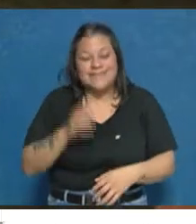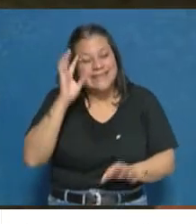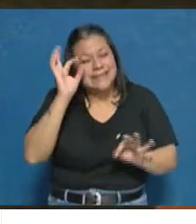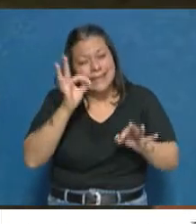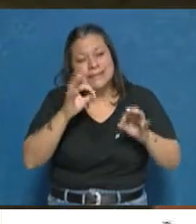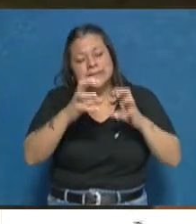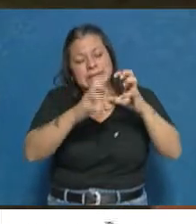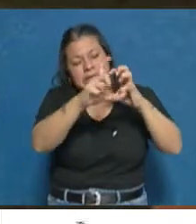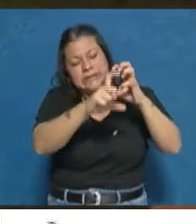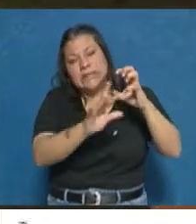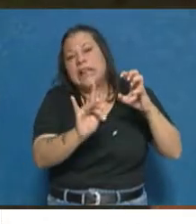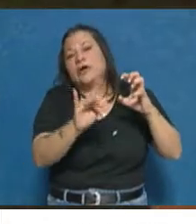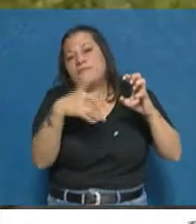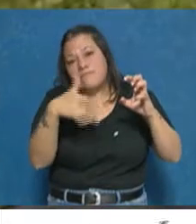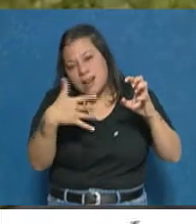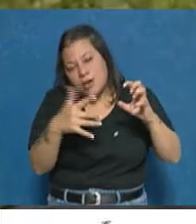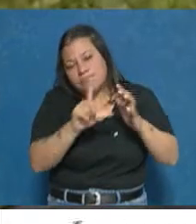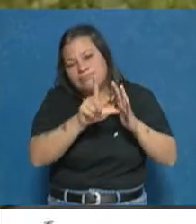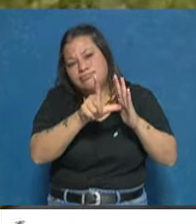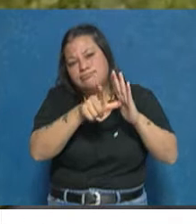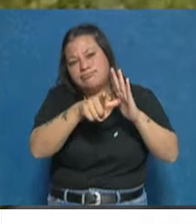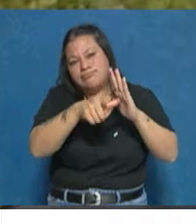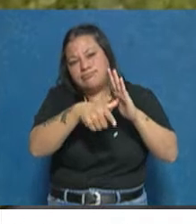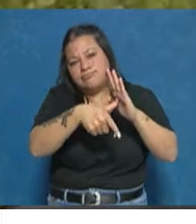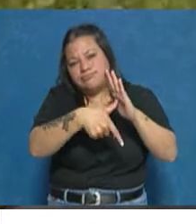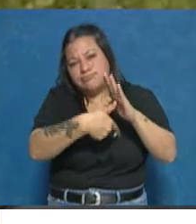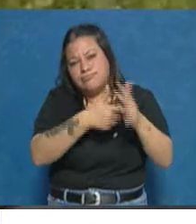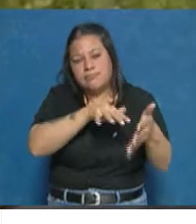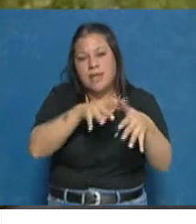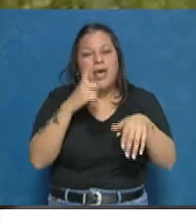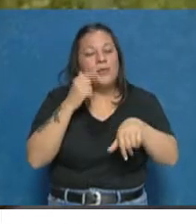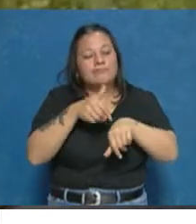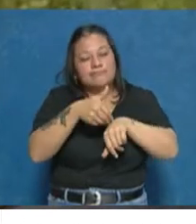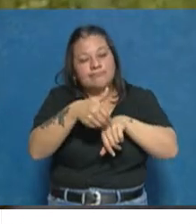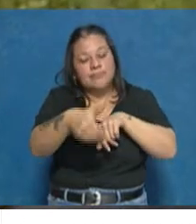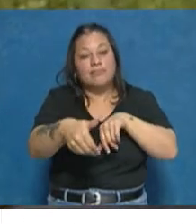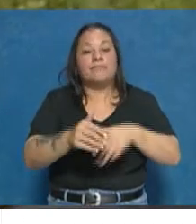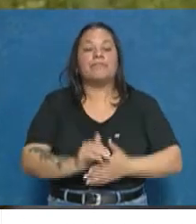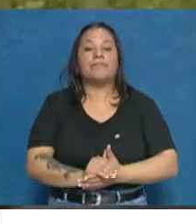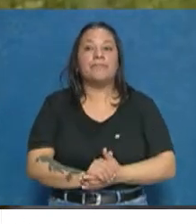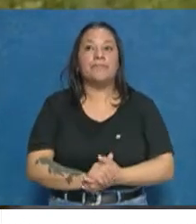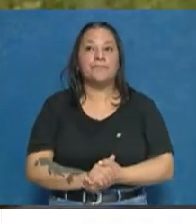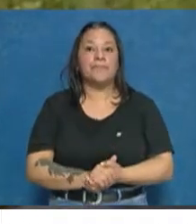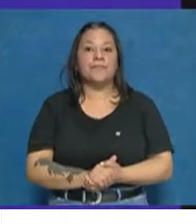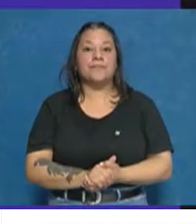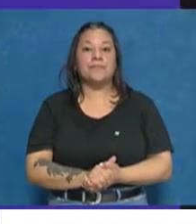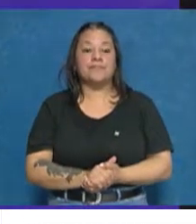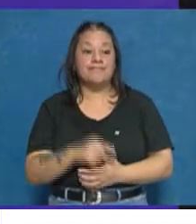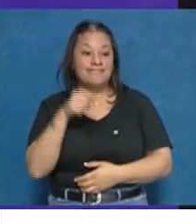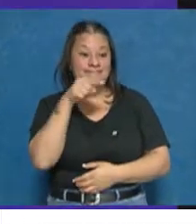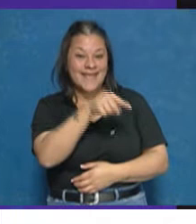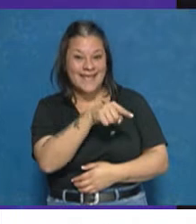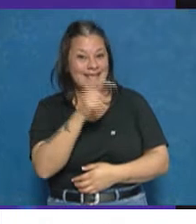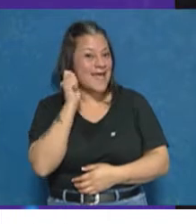estudio tan complejo que va a durar o va a demorar por lo menos algunos días. Lo cierto es que